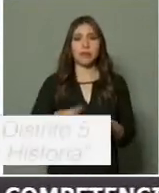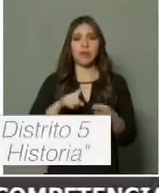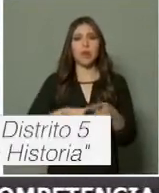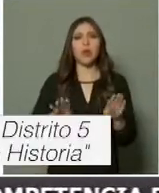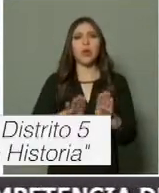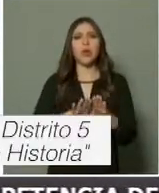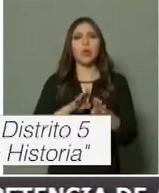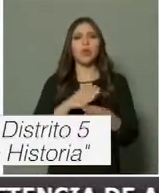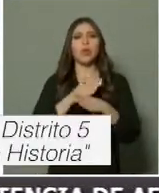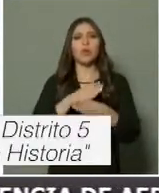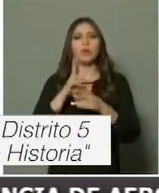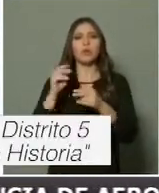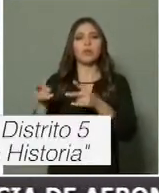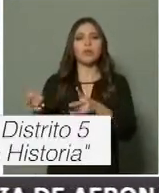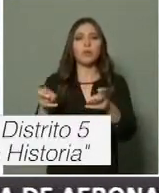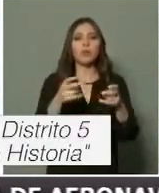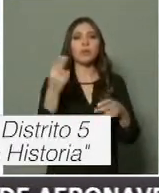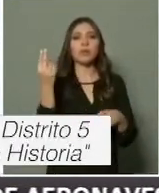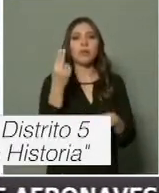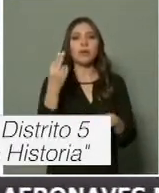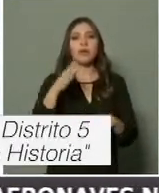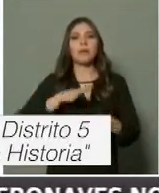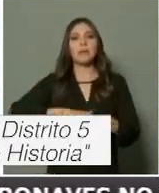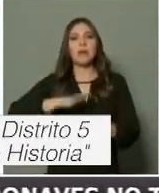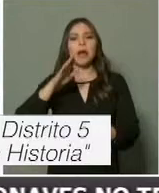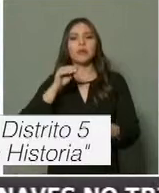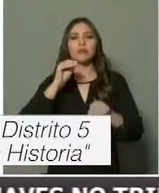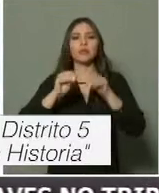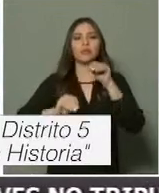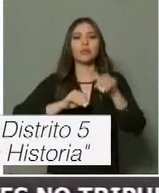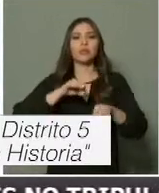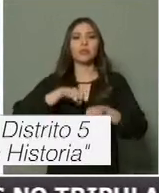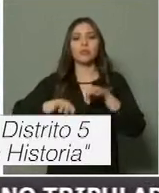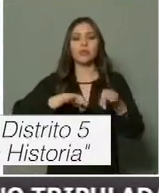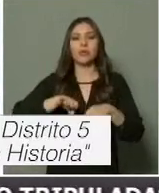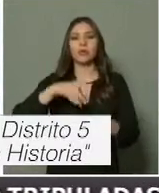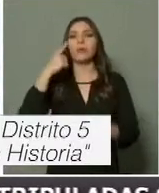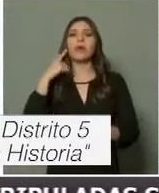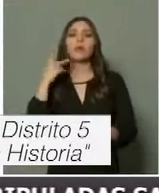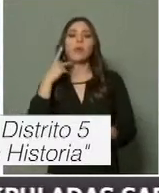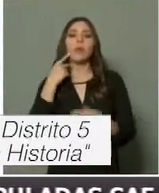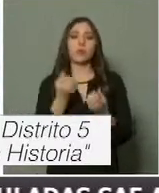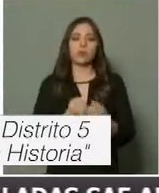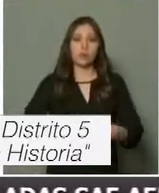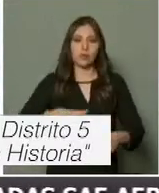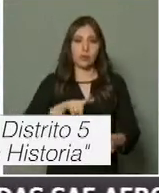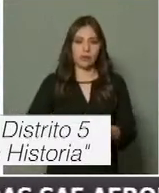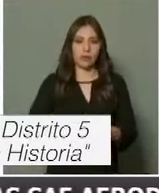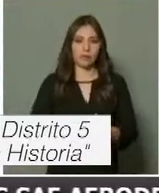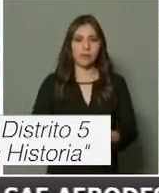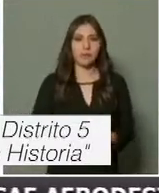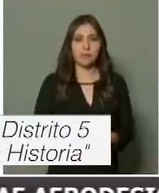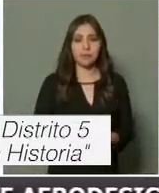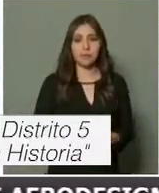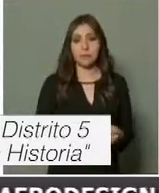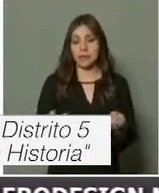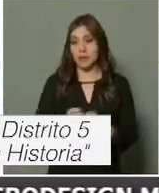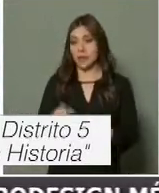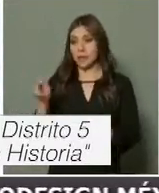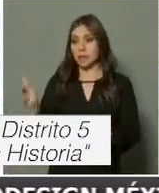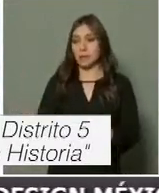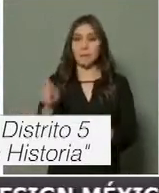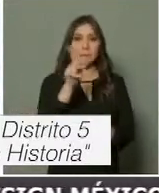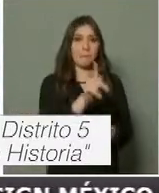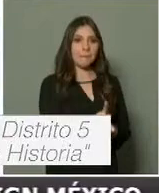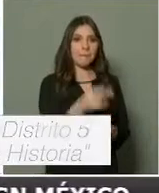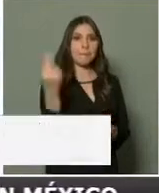evitar la inseguridad es con mejores políticas sociales. A la par de ello, debe priorizarse